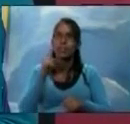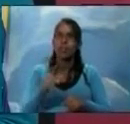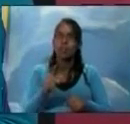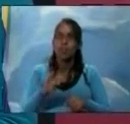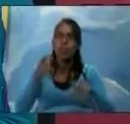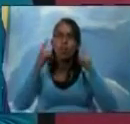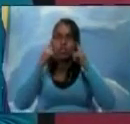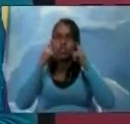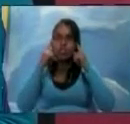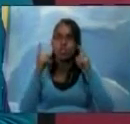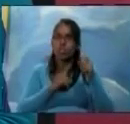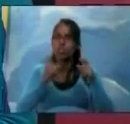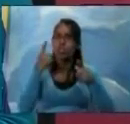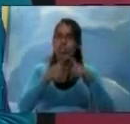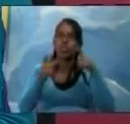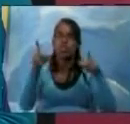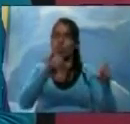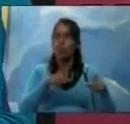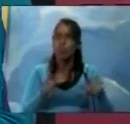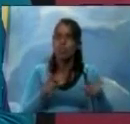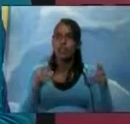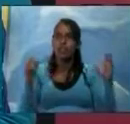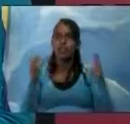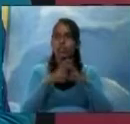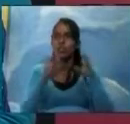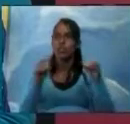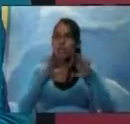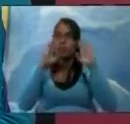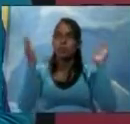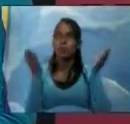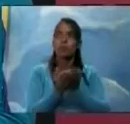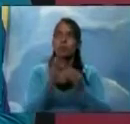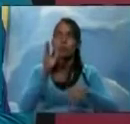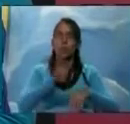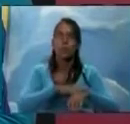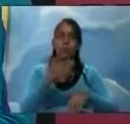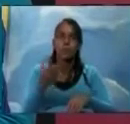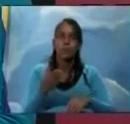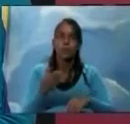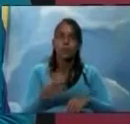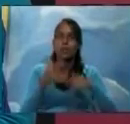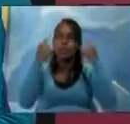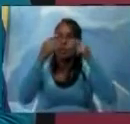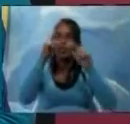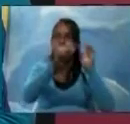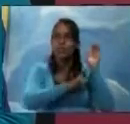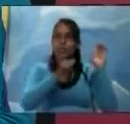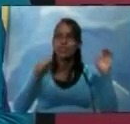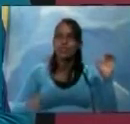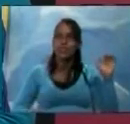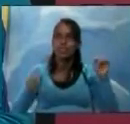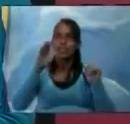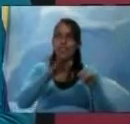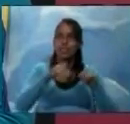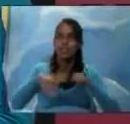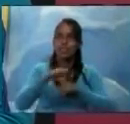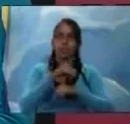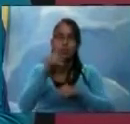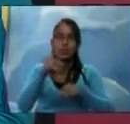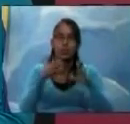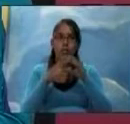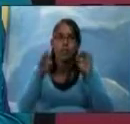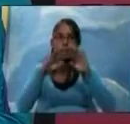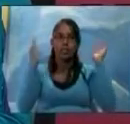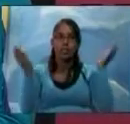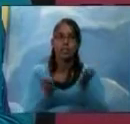los chinos, los alemanes, los franceses, todo el mundo. ¿Por qué? Porque los ojos del Señor están sobre toda la